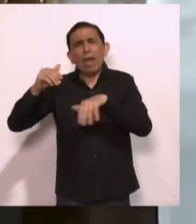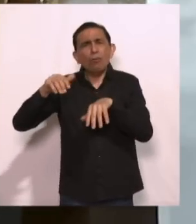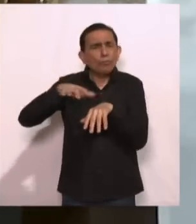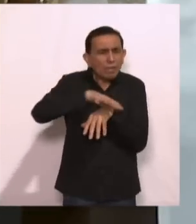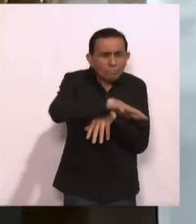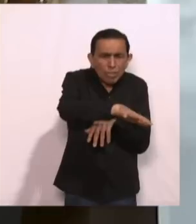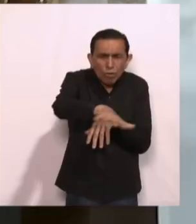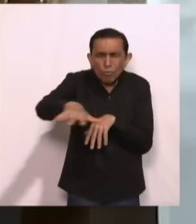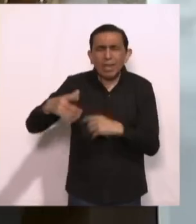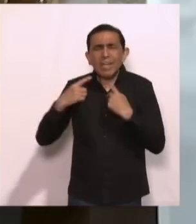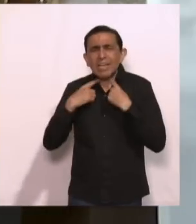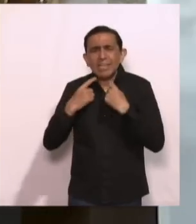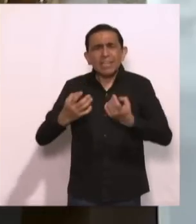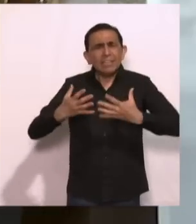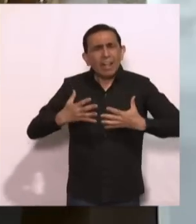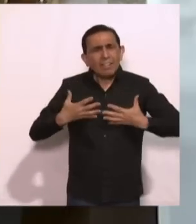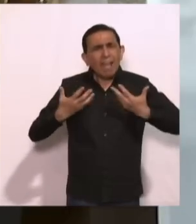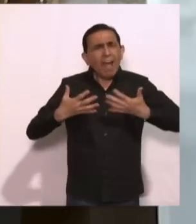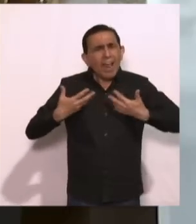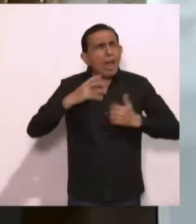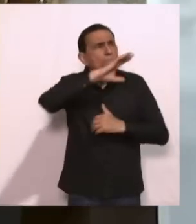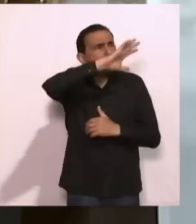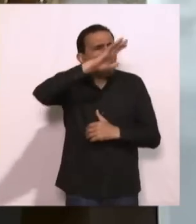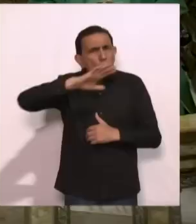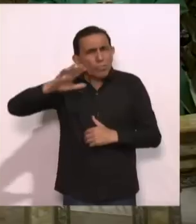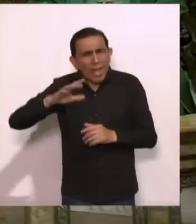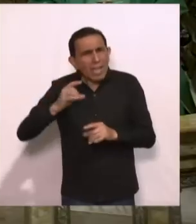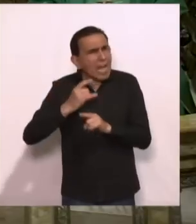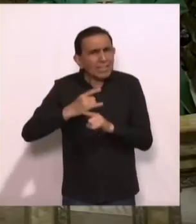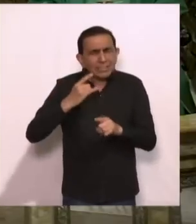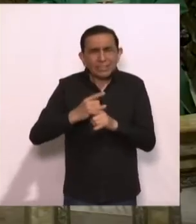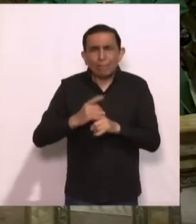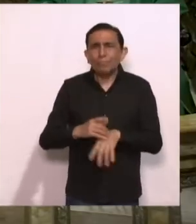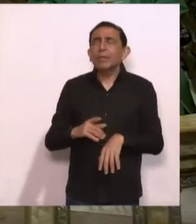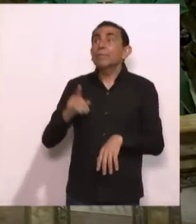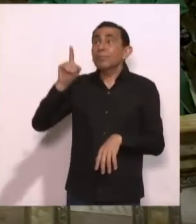océano. Griten de gozo las montañas al unísono.